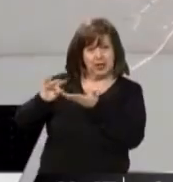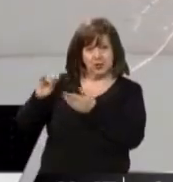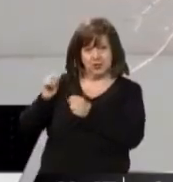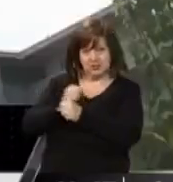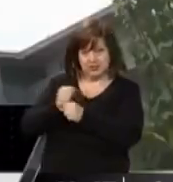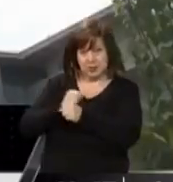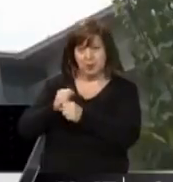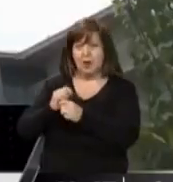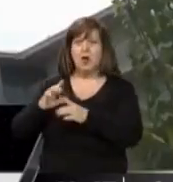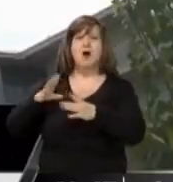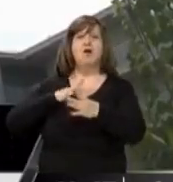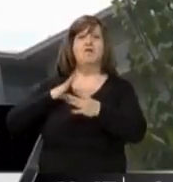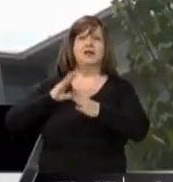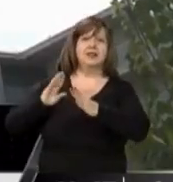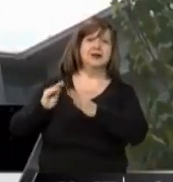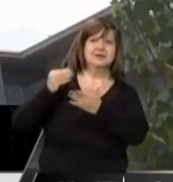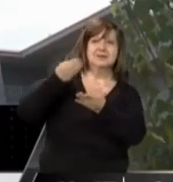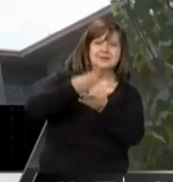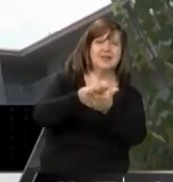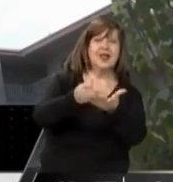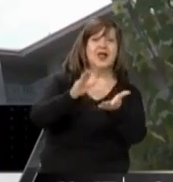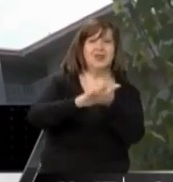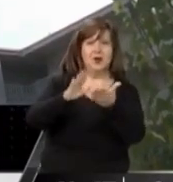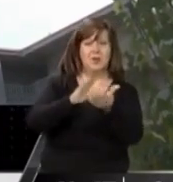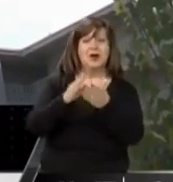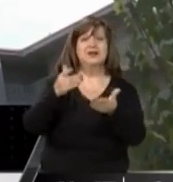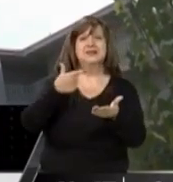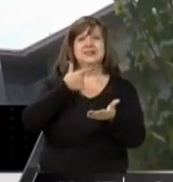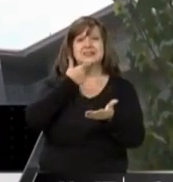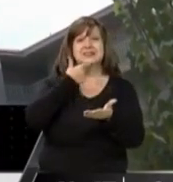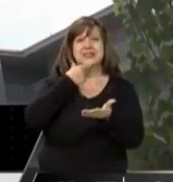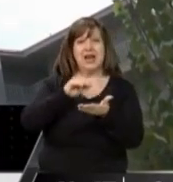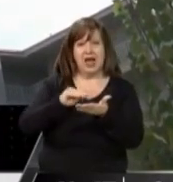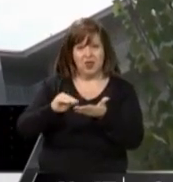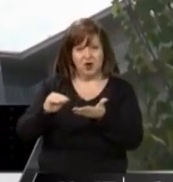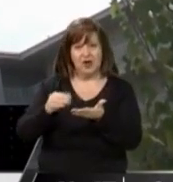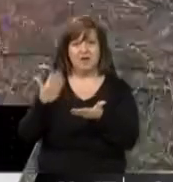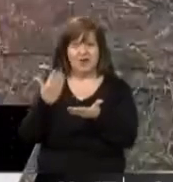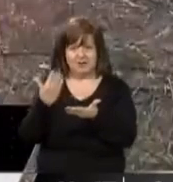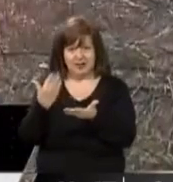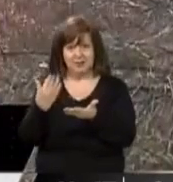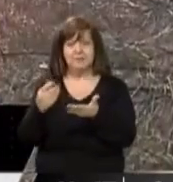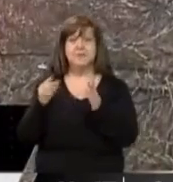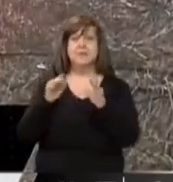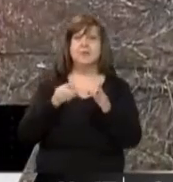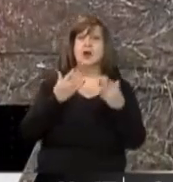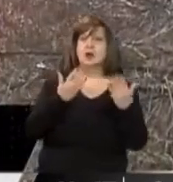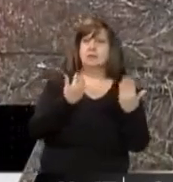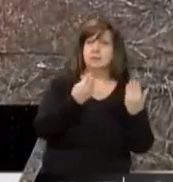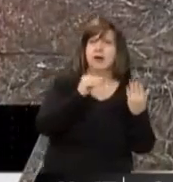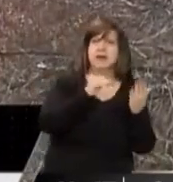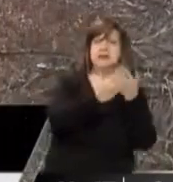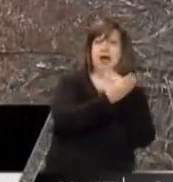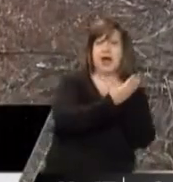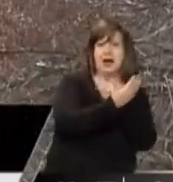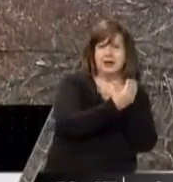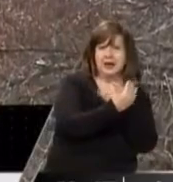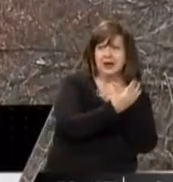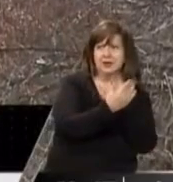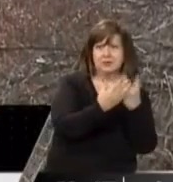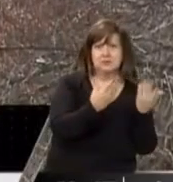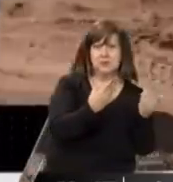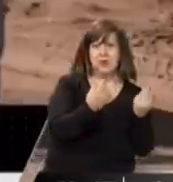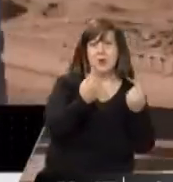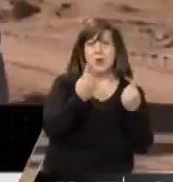por cambios en otra ley importante para los inquilinos como la ley de alquileres de fondo en la Argentina subyacen dos elementos centrales